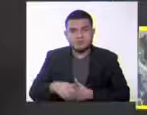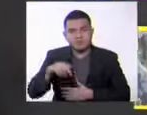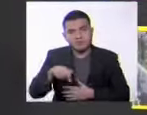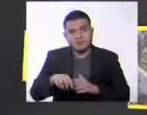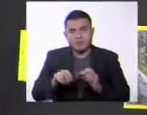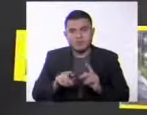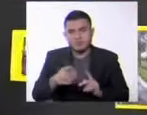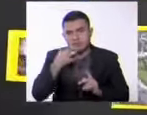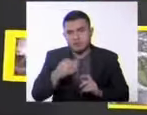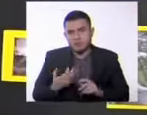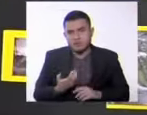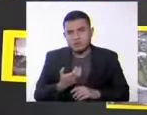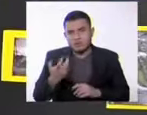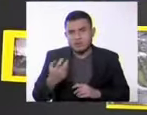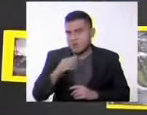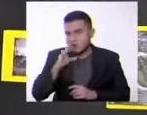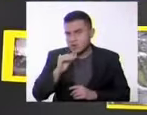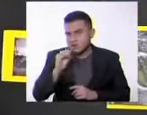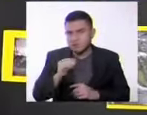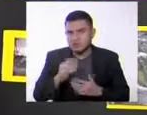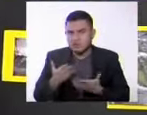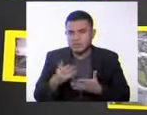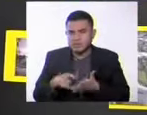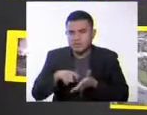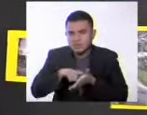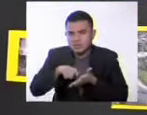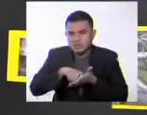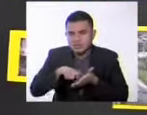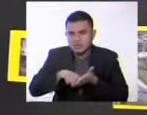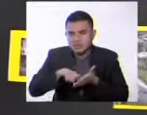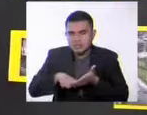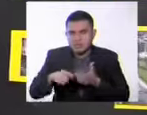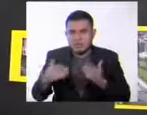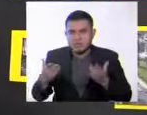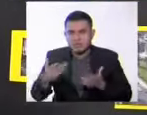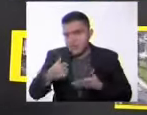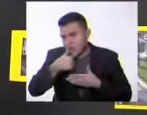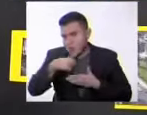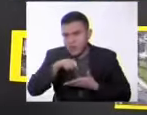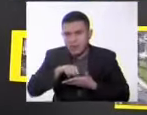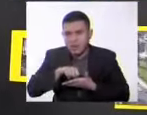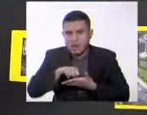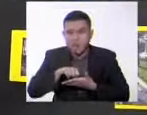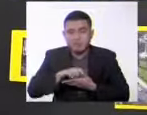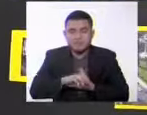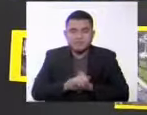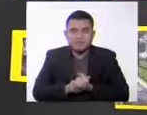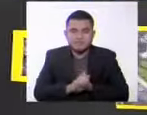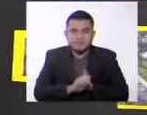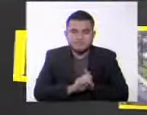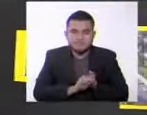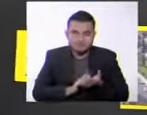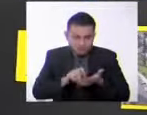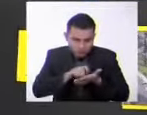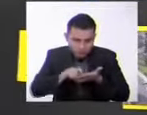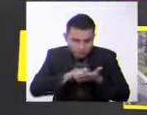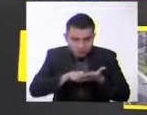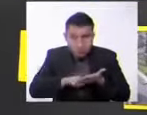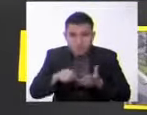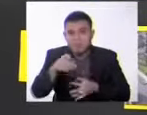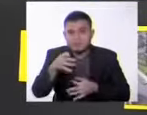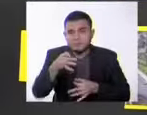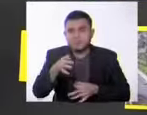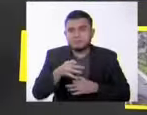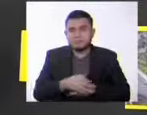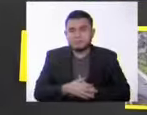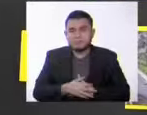cuando hablamos de la escritura, Mayra, de cuando elaboramos cartas o elaboramos algún documento